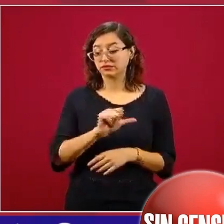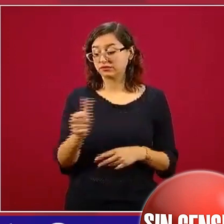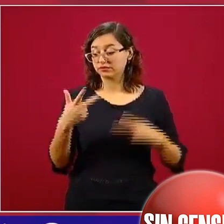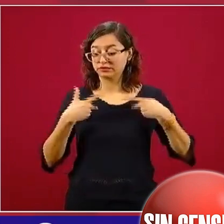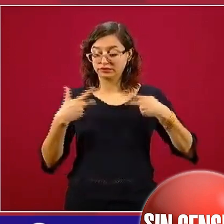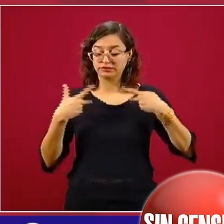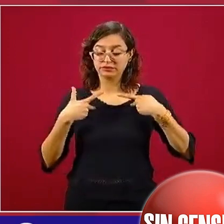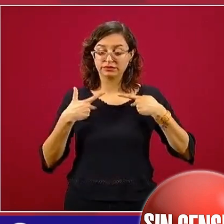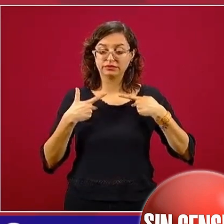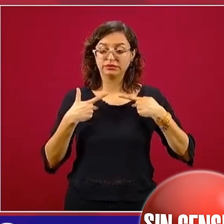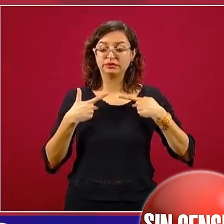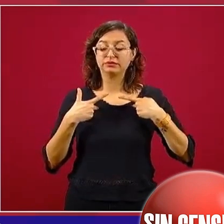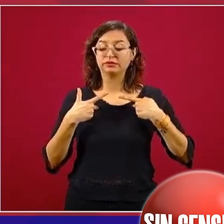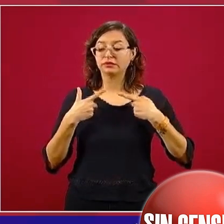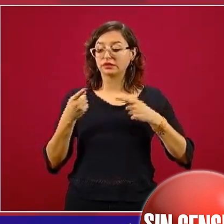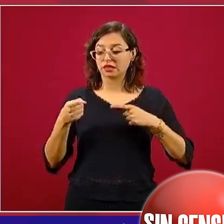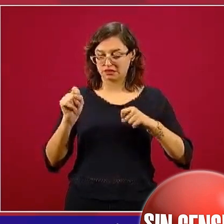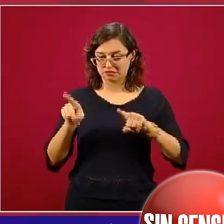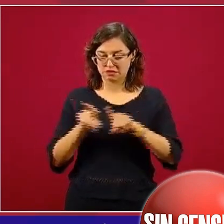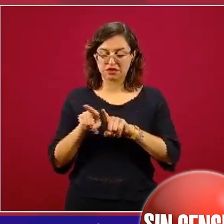revolucionario,